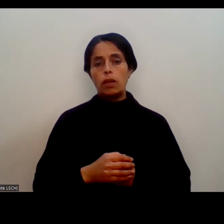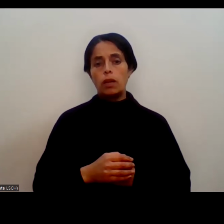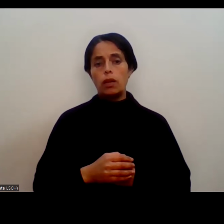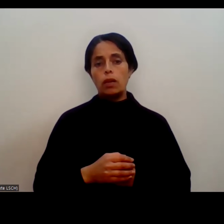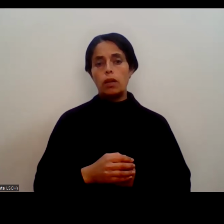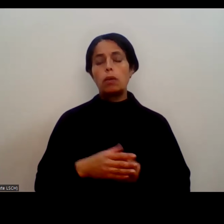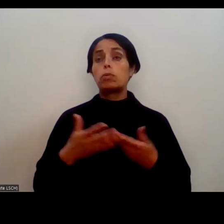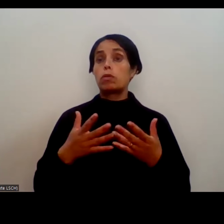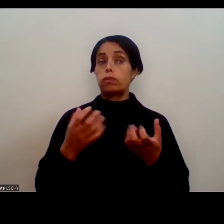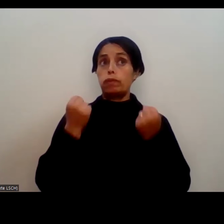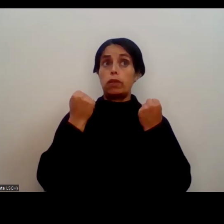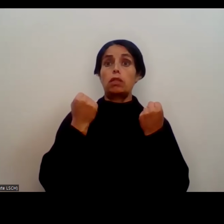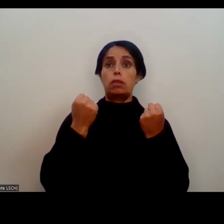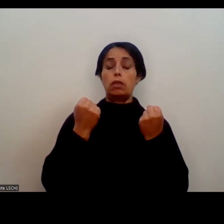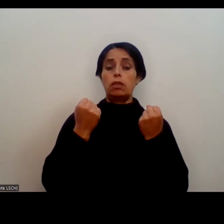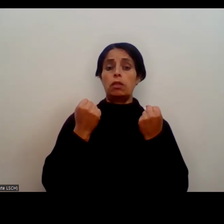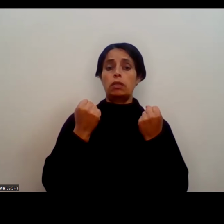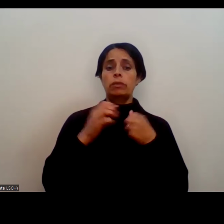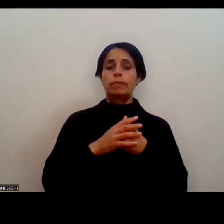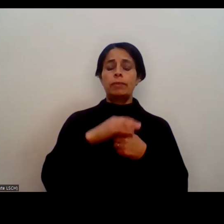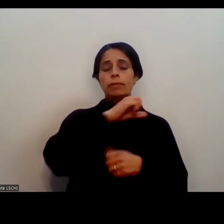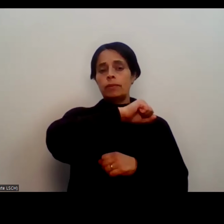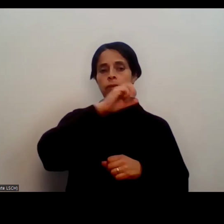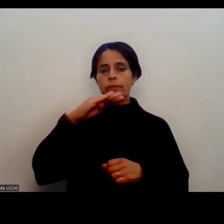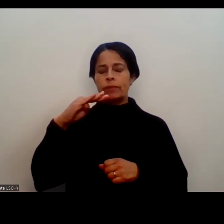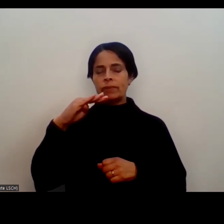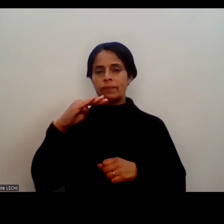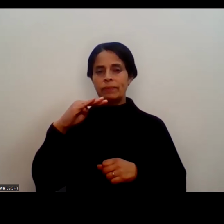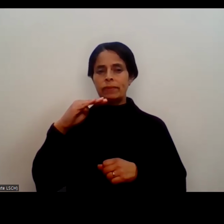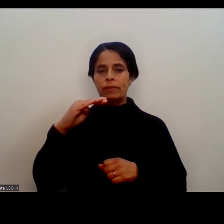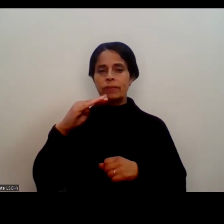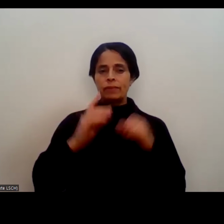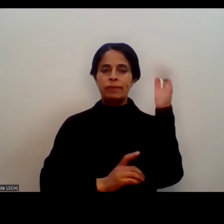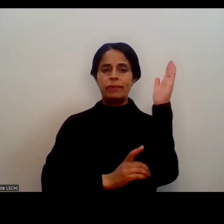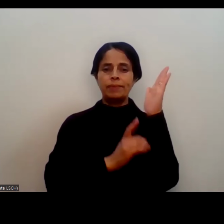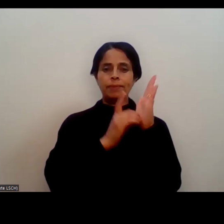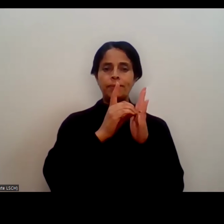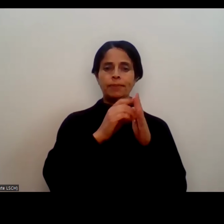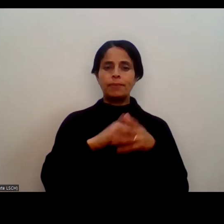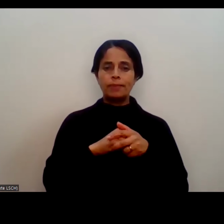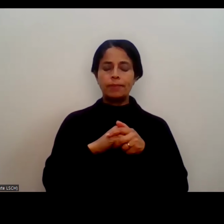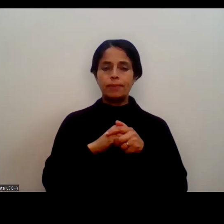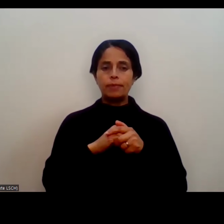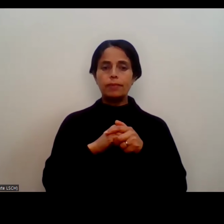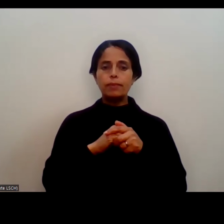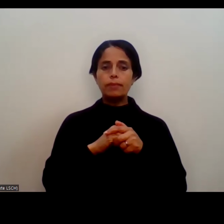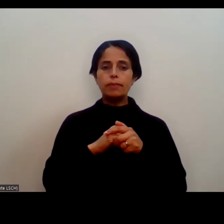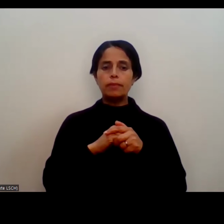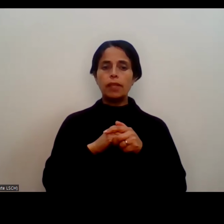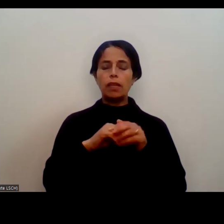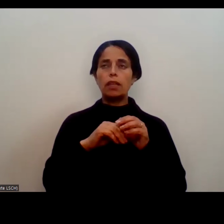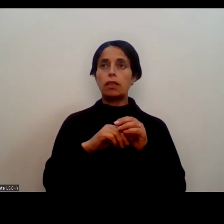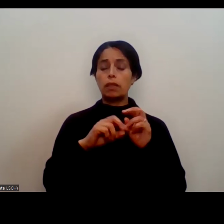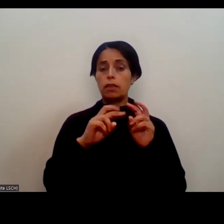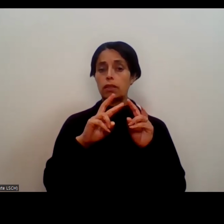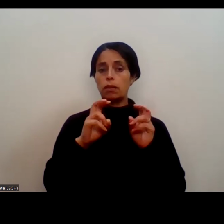lo impactante sí es que en Atacama está muy, muy desarrollado todo lo que se llama complejo alucinógeno, que es